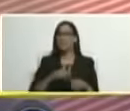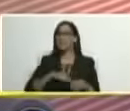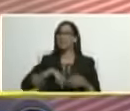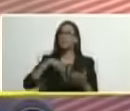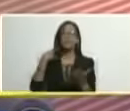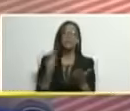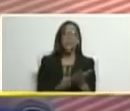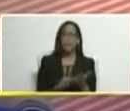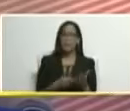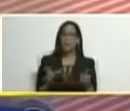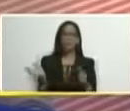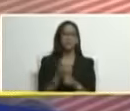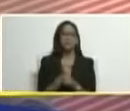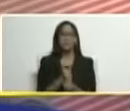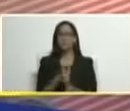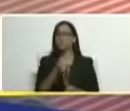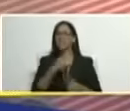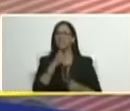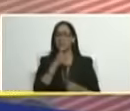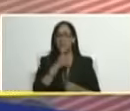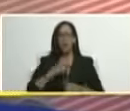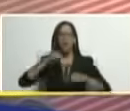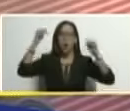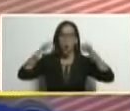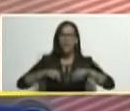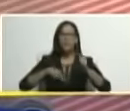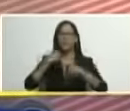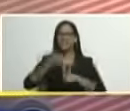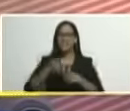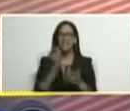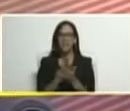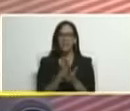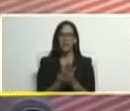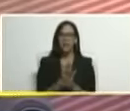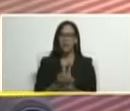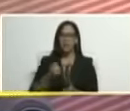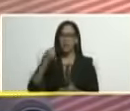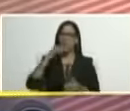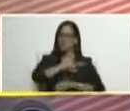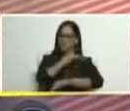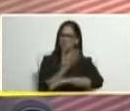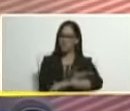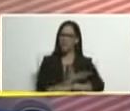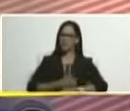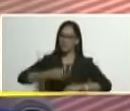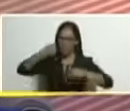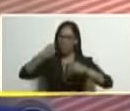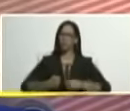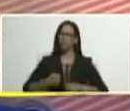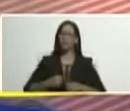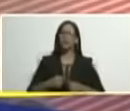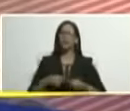caiga, hoy, mañana y siempre será mano de hierro de la clase obrera.